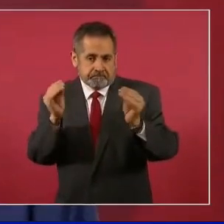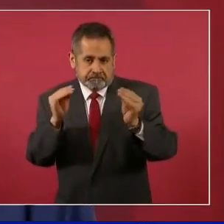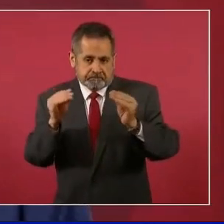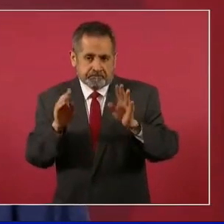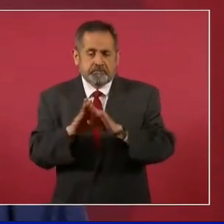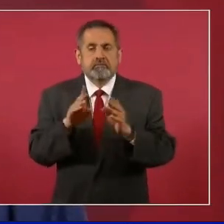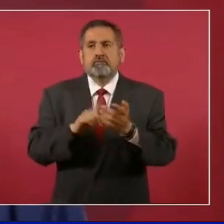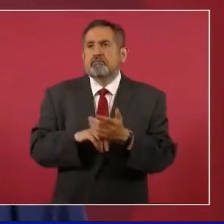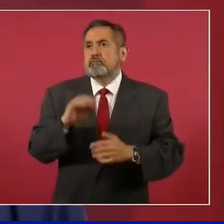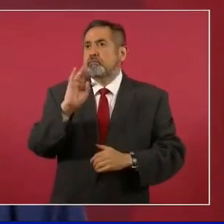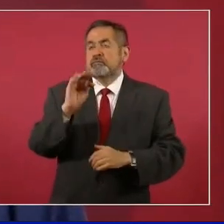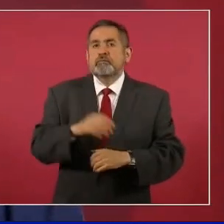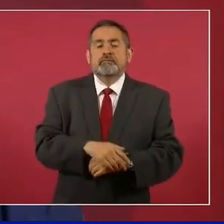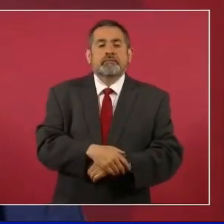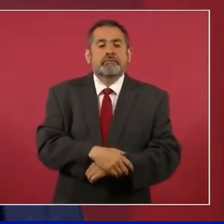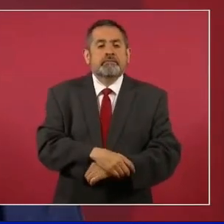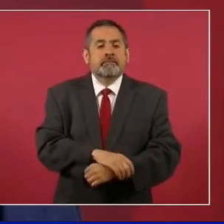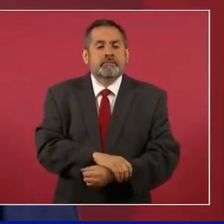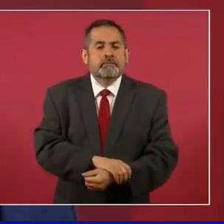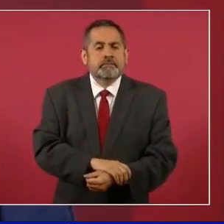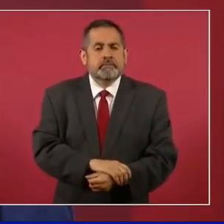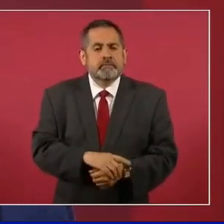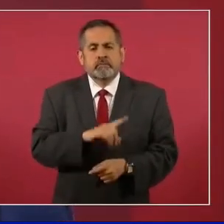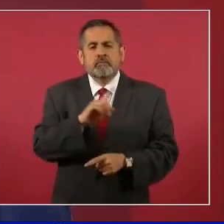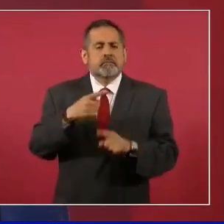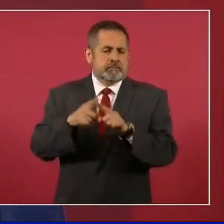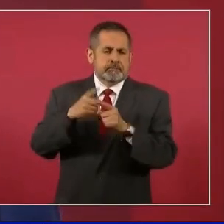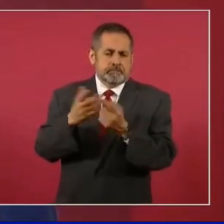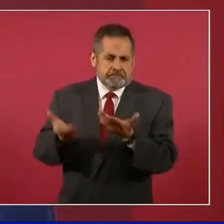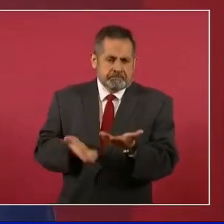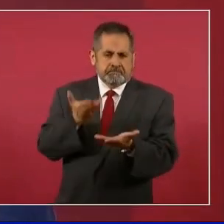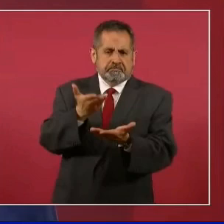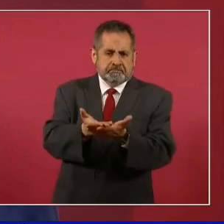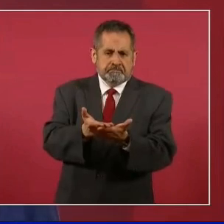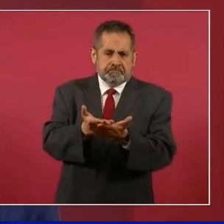y van a haber propuestas como las